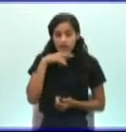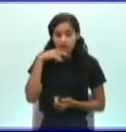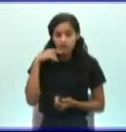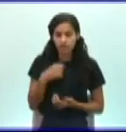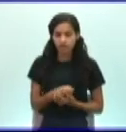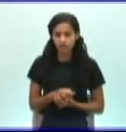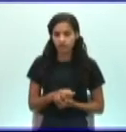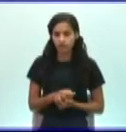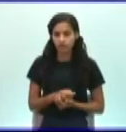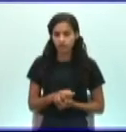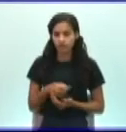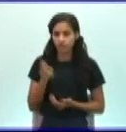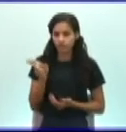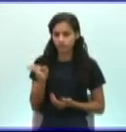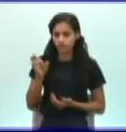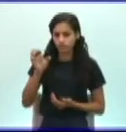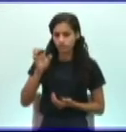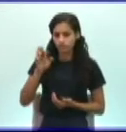despacio,